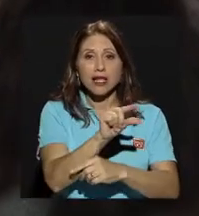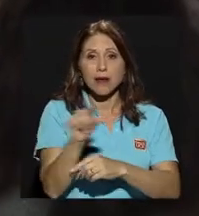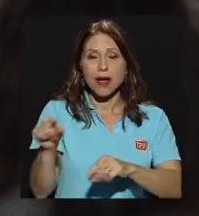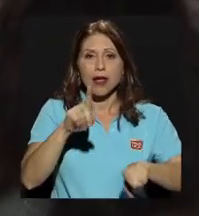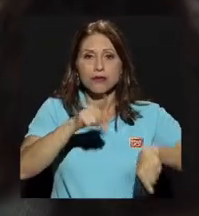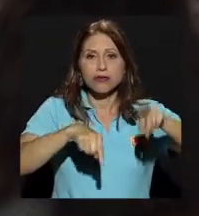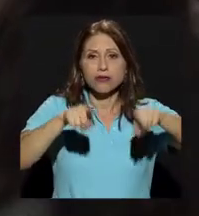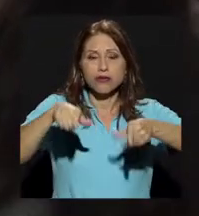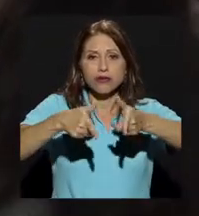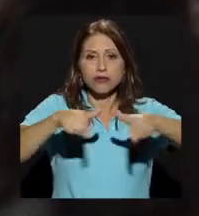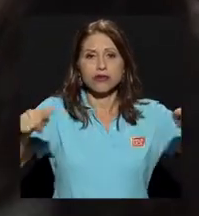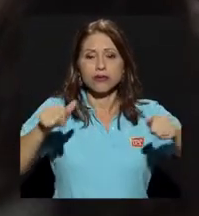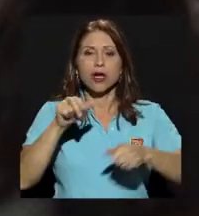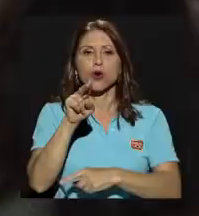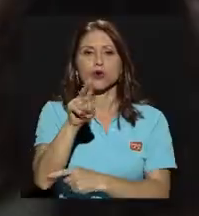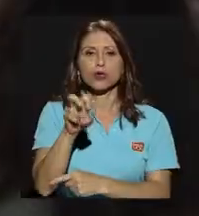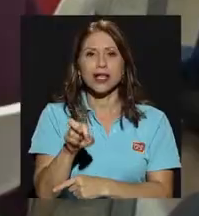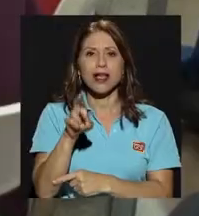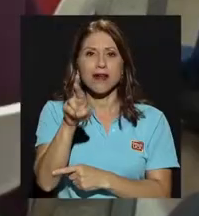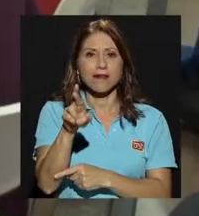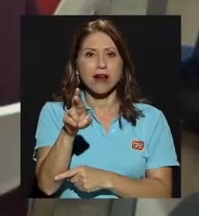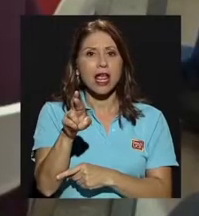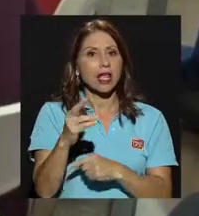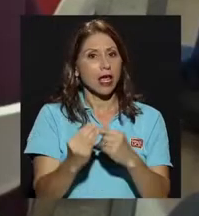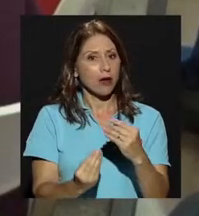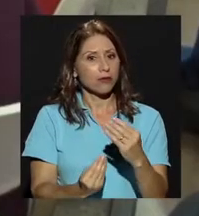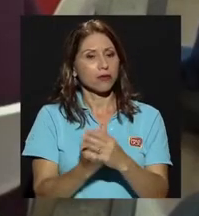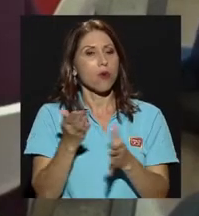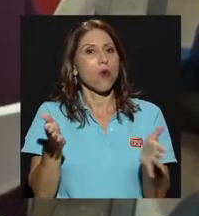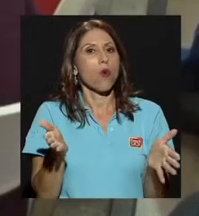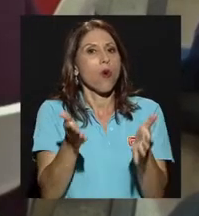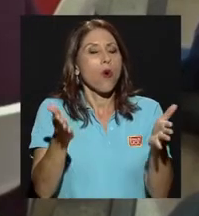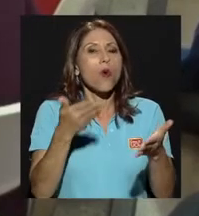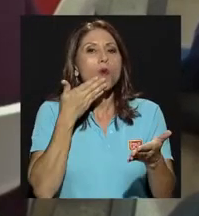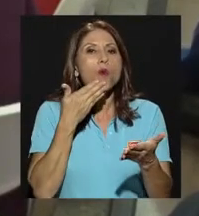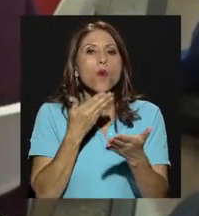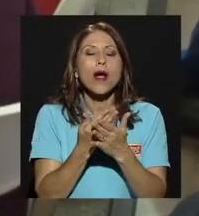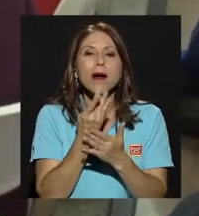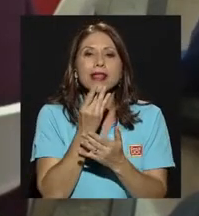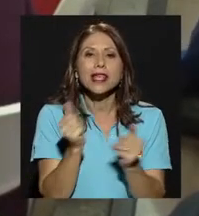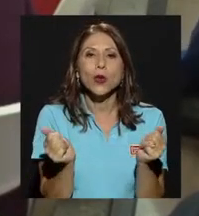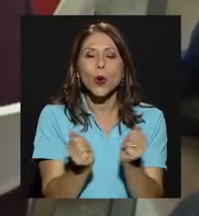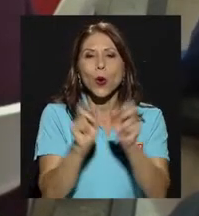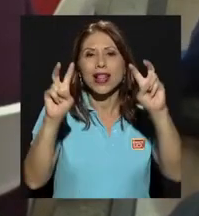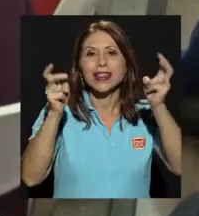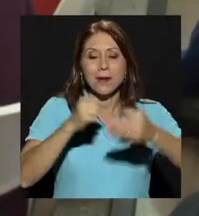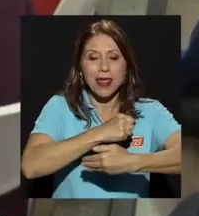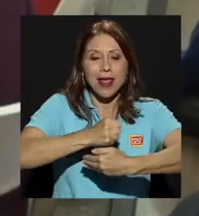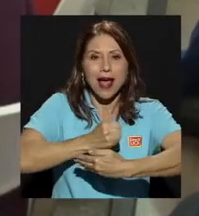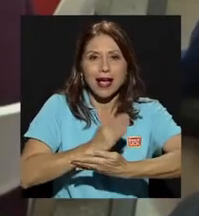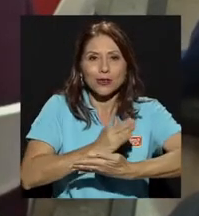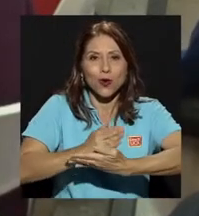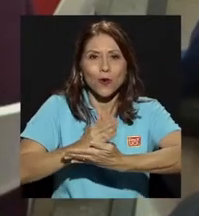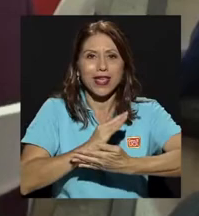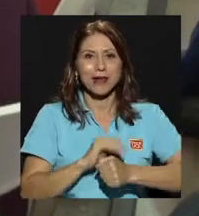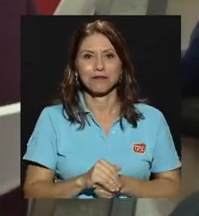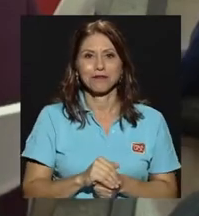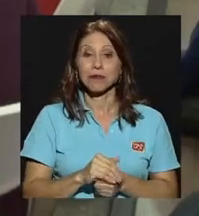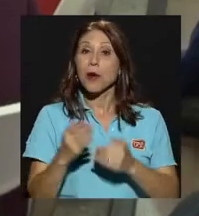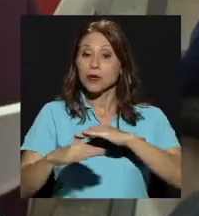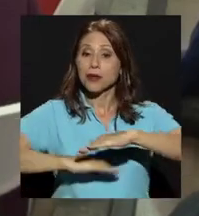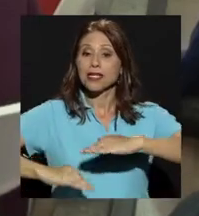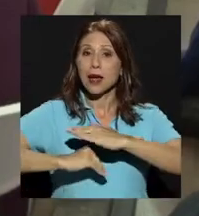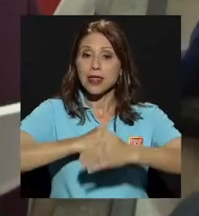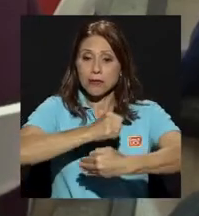la Diversidad Lingüística de la UCR, que provocó un muy buen apetito con el tema de la gastronomía. Básicamente